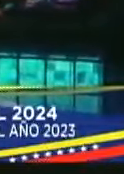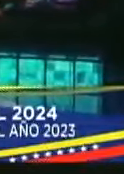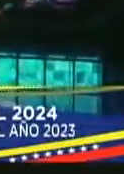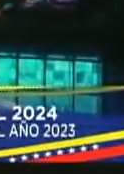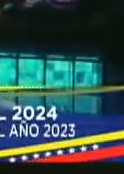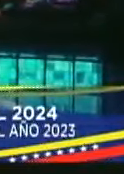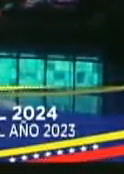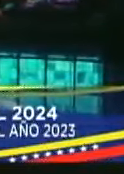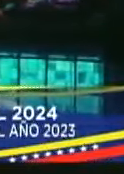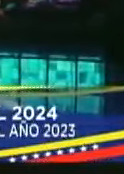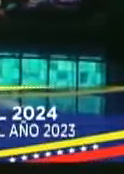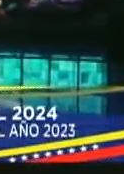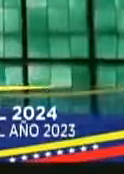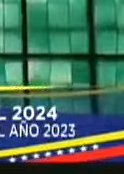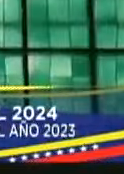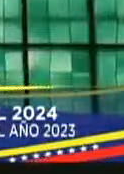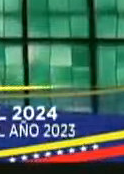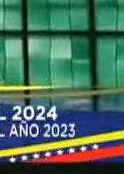presente informe.